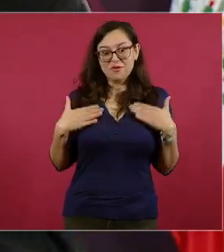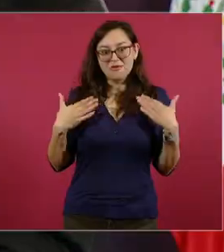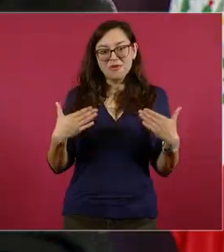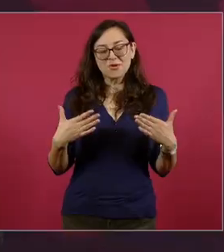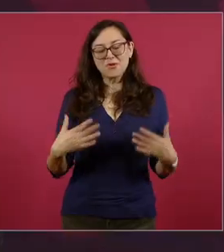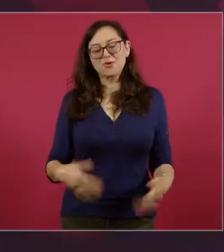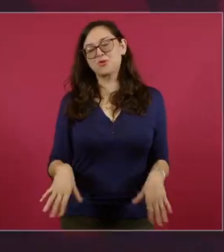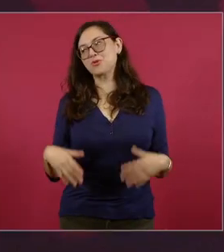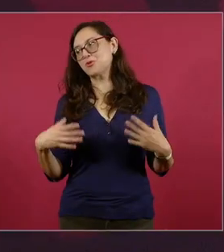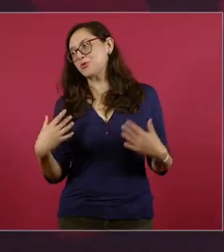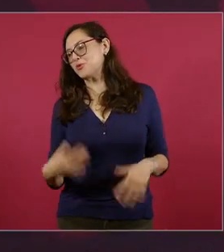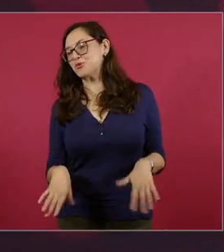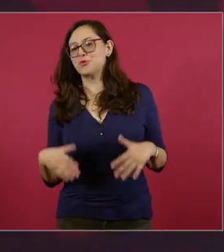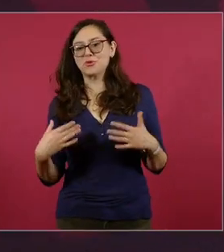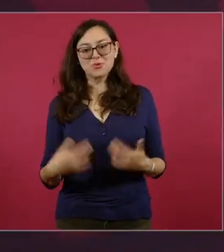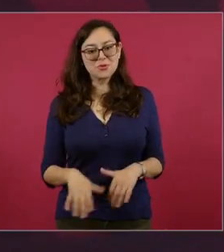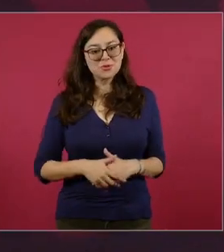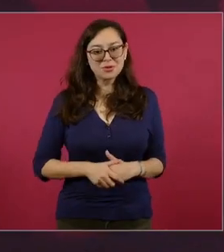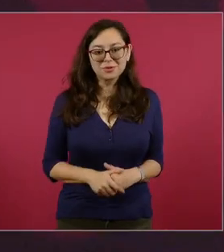en todos